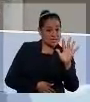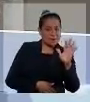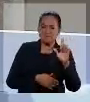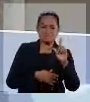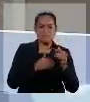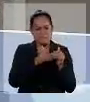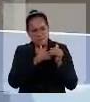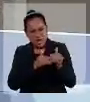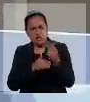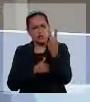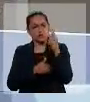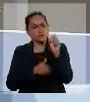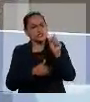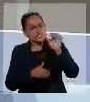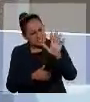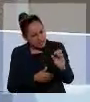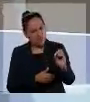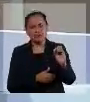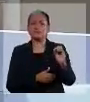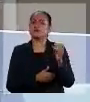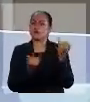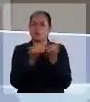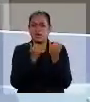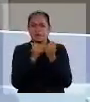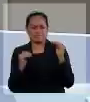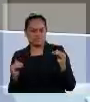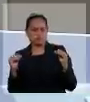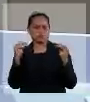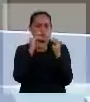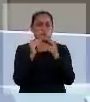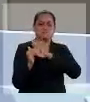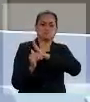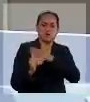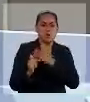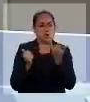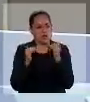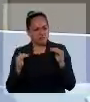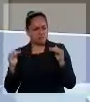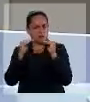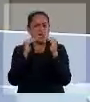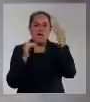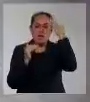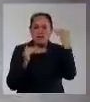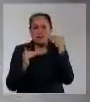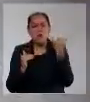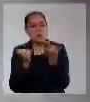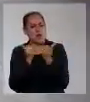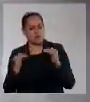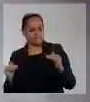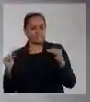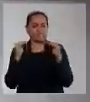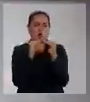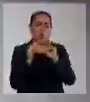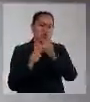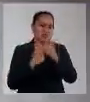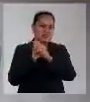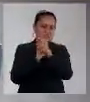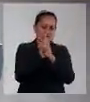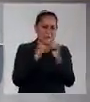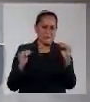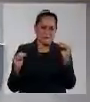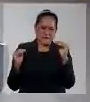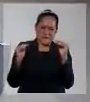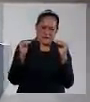principio a España y luego seguir con Corea y luego con Alemania. En los porcentajes de inversión para la ciencia y la tecnología y los datos